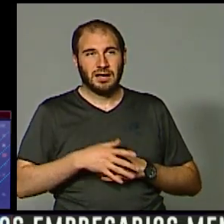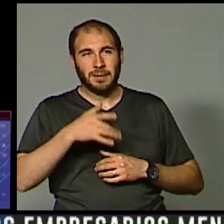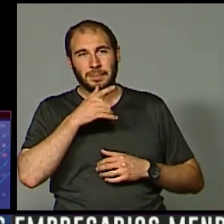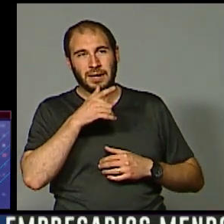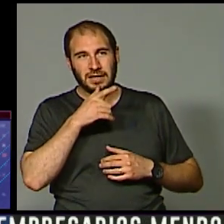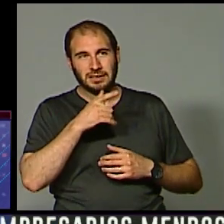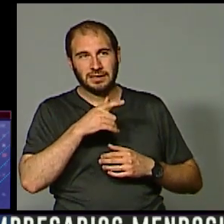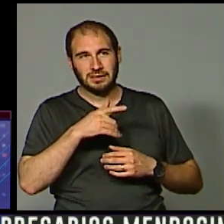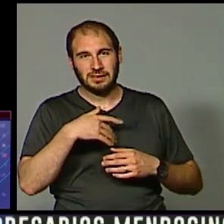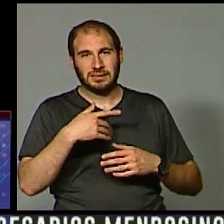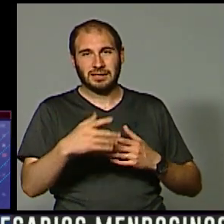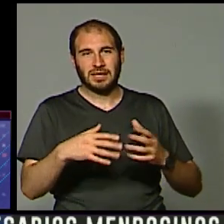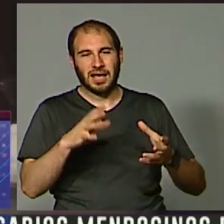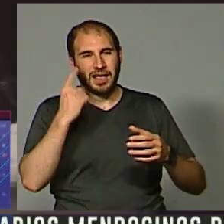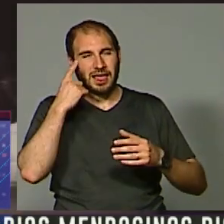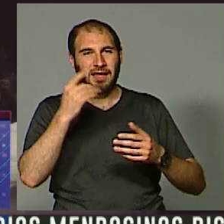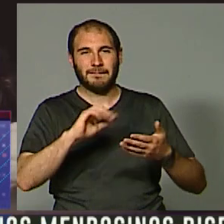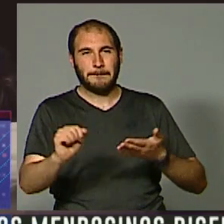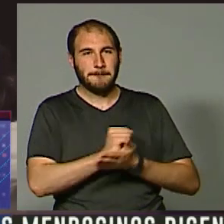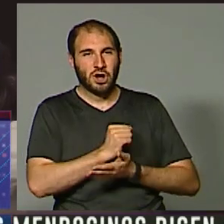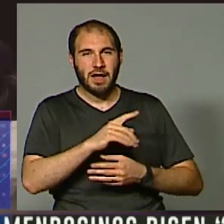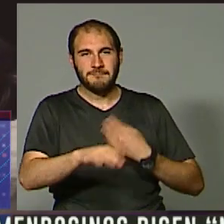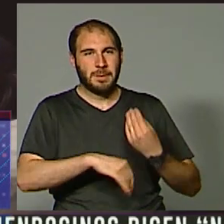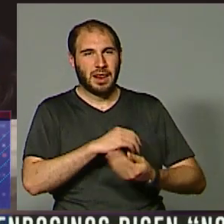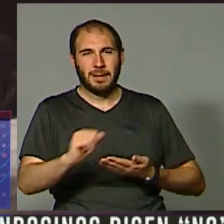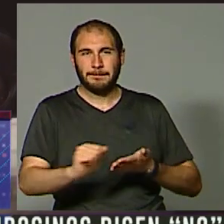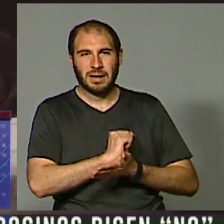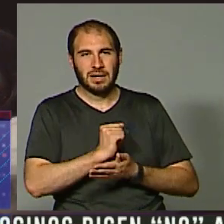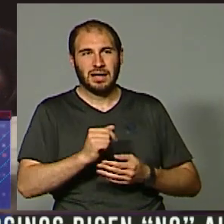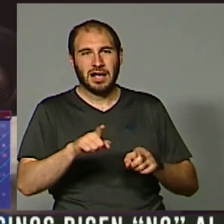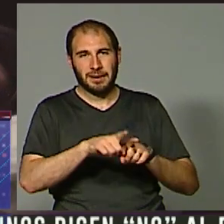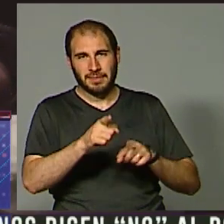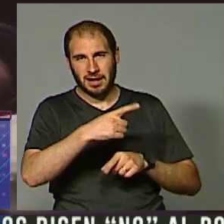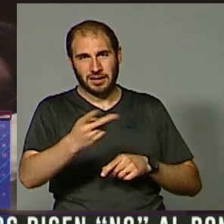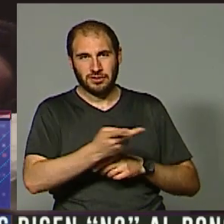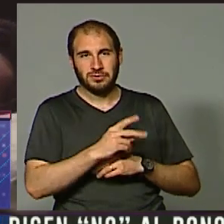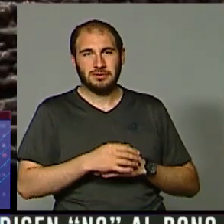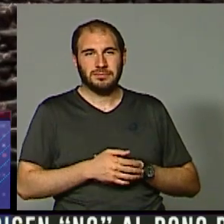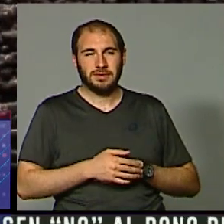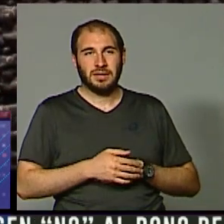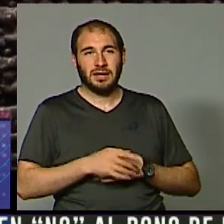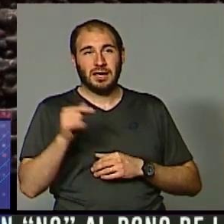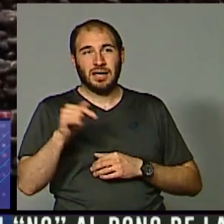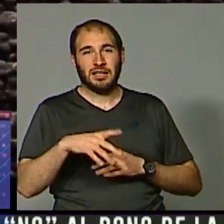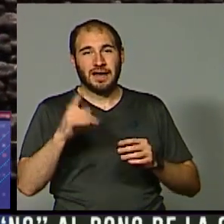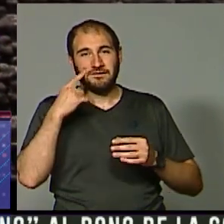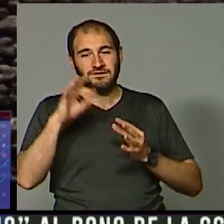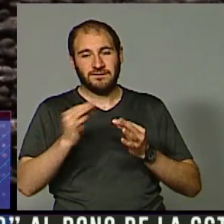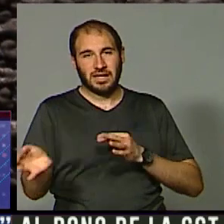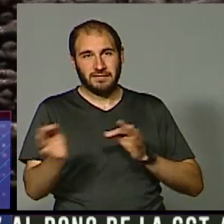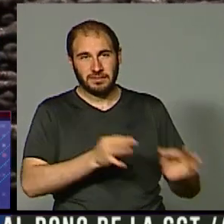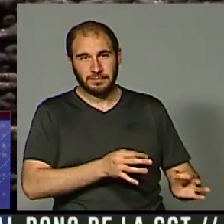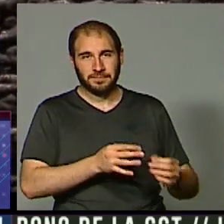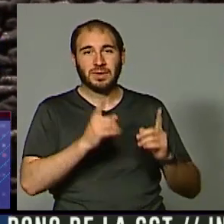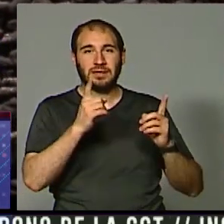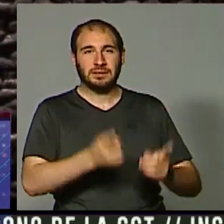jugar y a empezar como a desarmar esta estructura de familia que tienen estas dos hermanas. Y bueno, a raíz de la llegada de la vecina